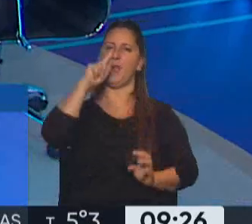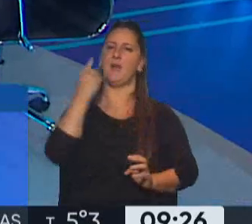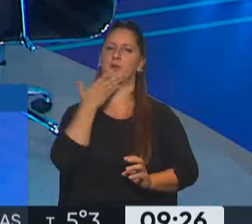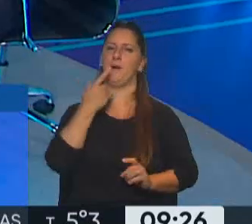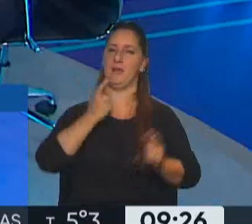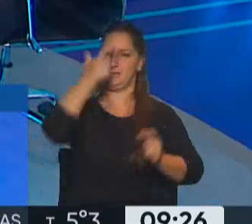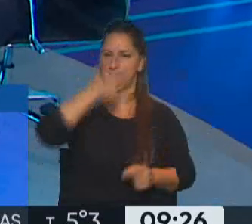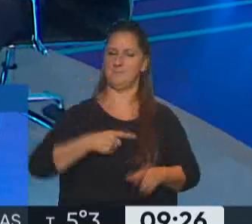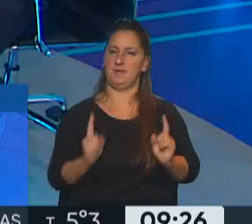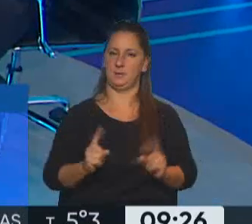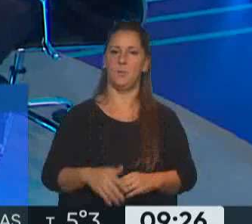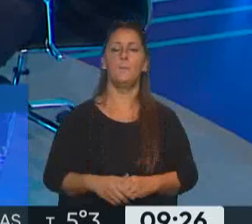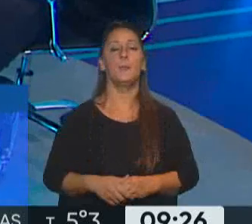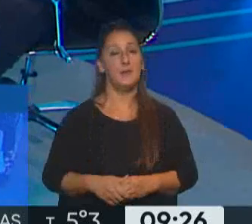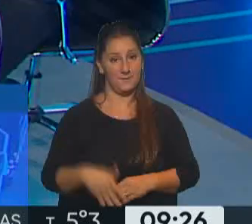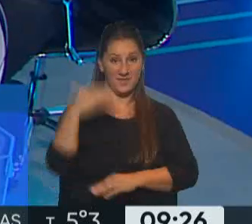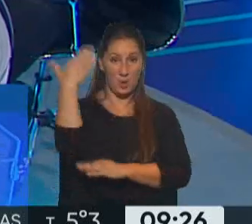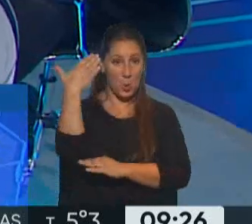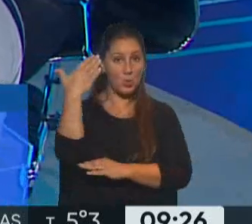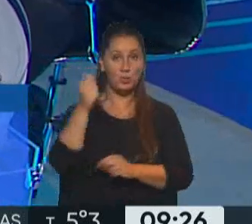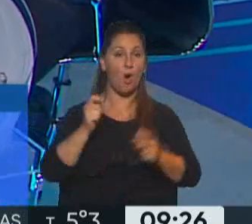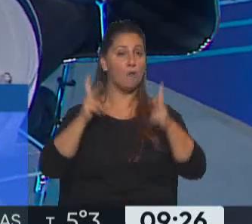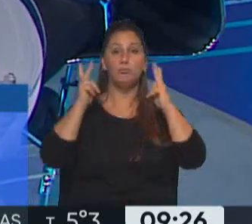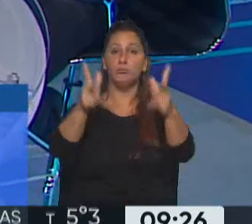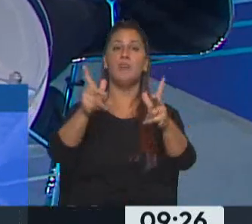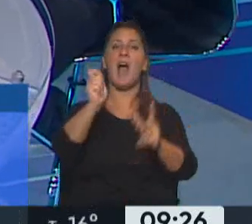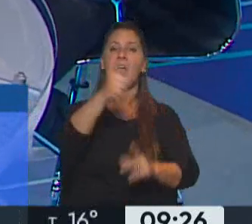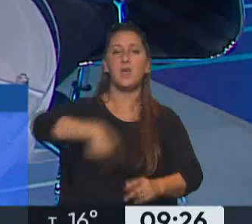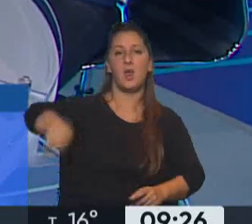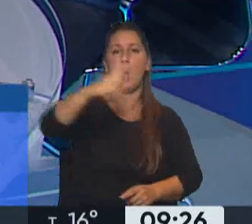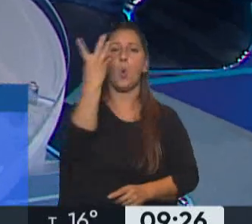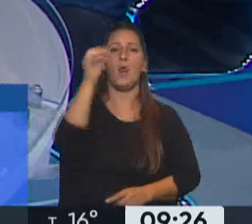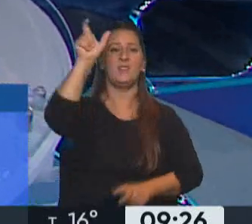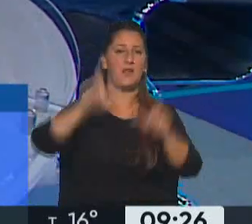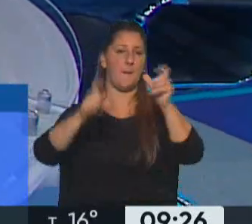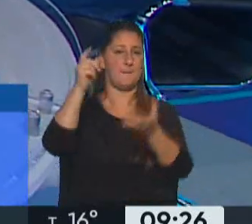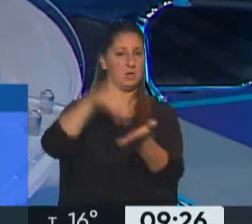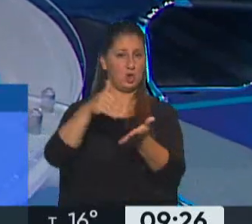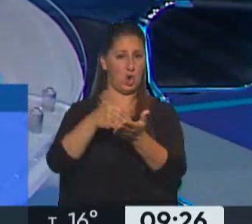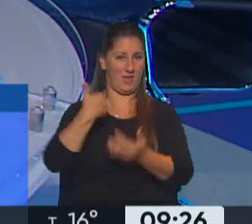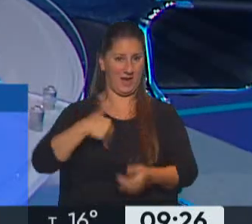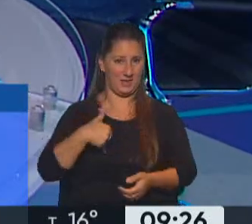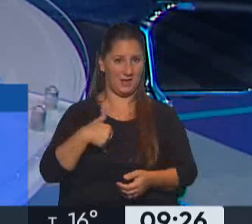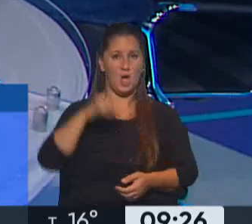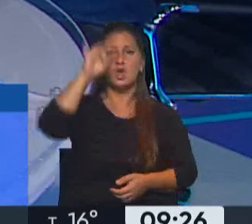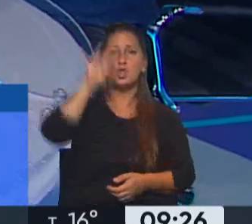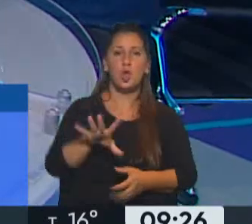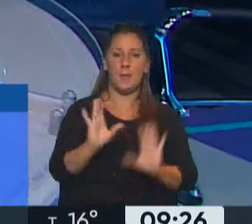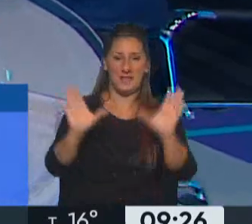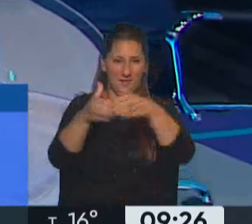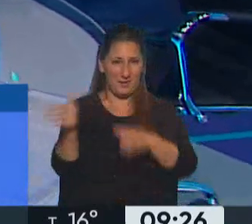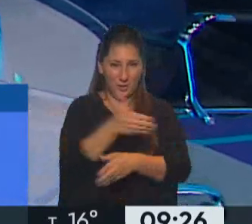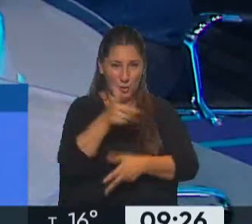creo que también es un discurso que le tiene que hablar a los 40 millones de argentinos y argentinas, no solamente a la base electoral del Frente de